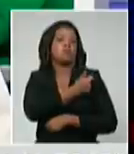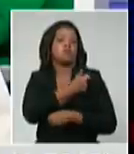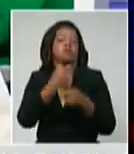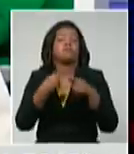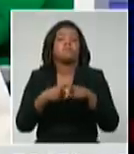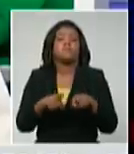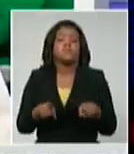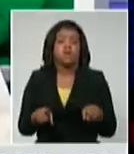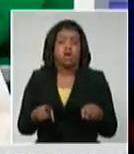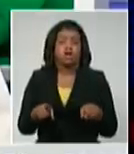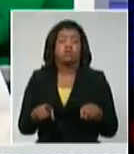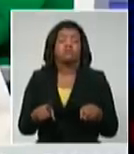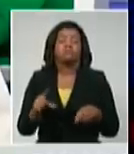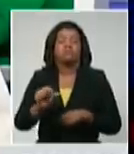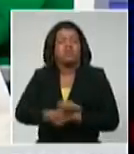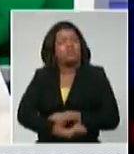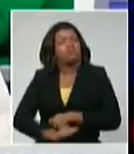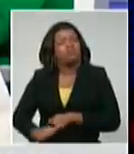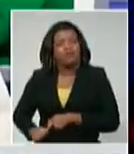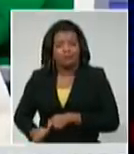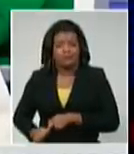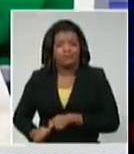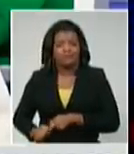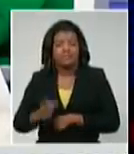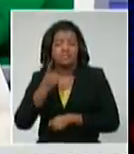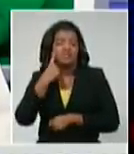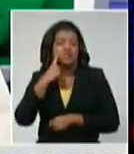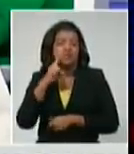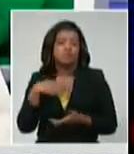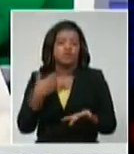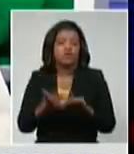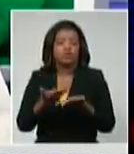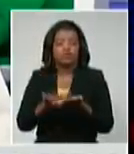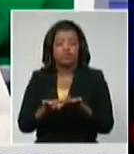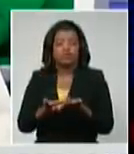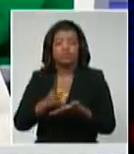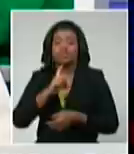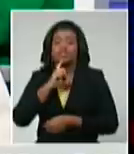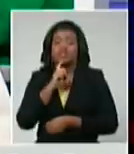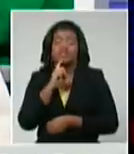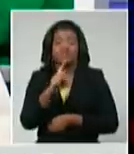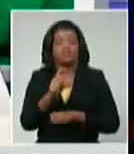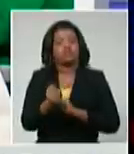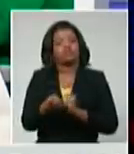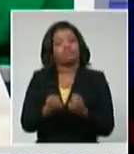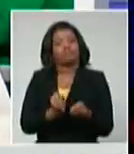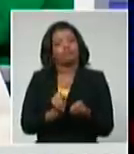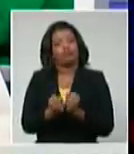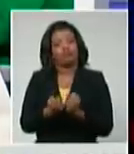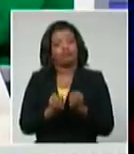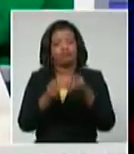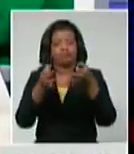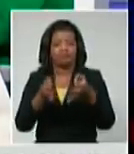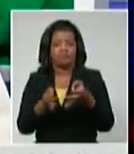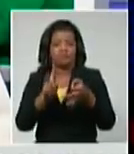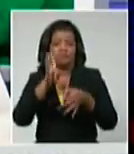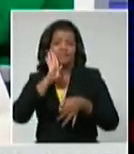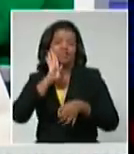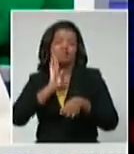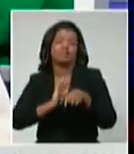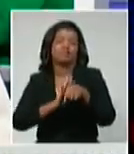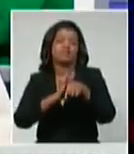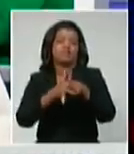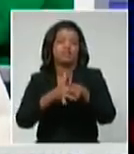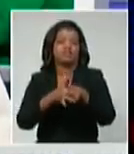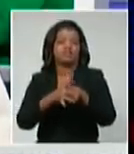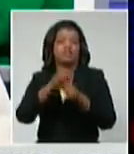conlleva un esfuerzo y demuestra lo difícil del control de este virus que irrumpió en el mundo